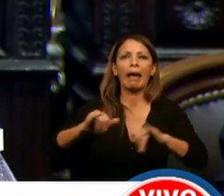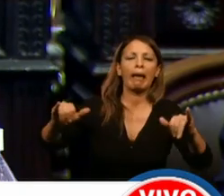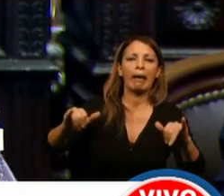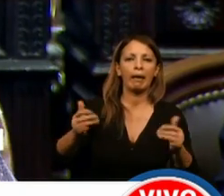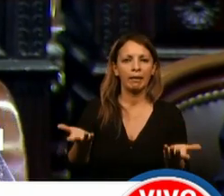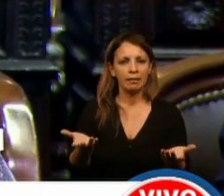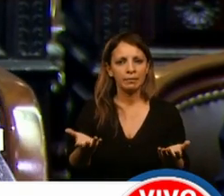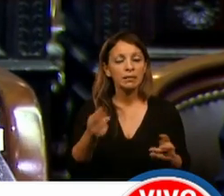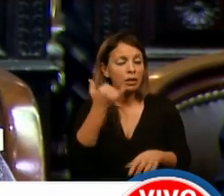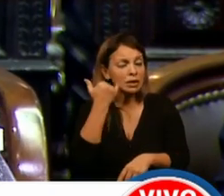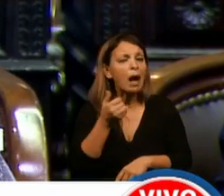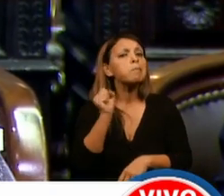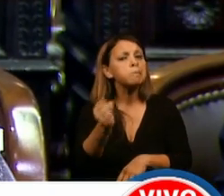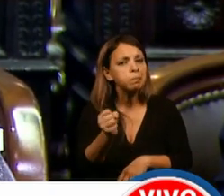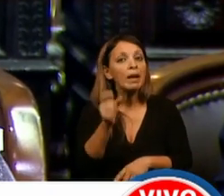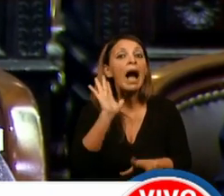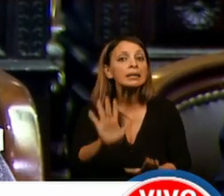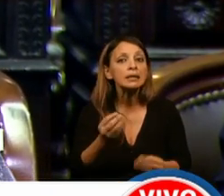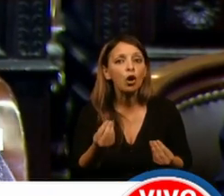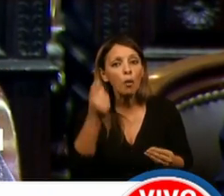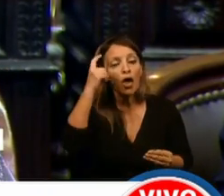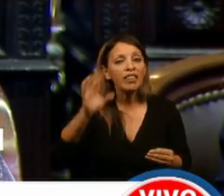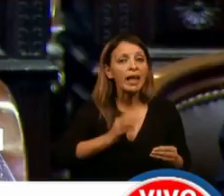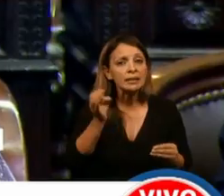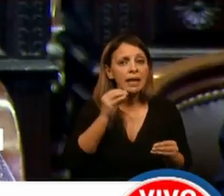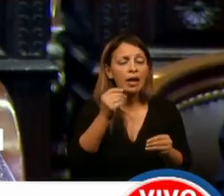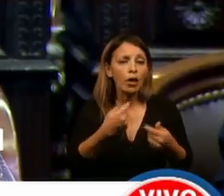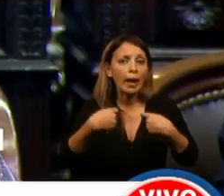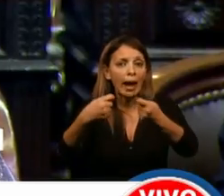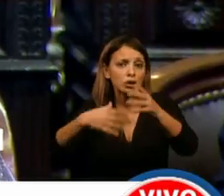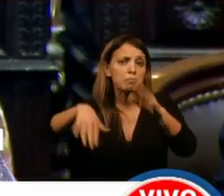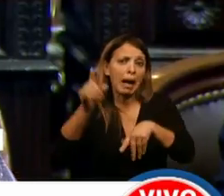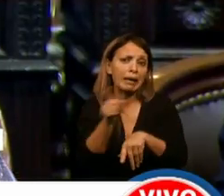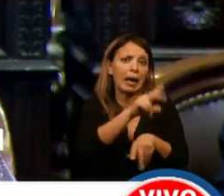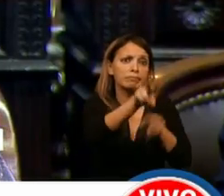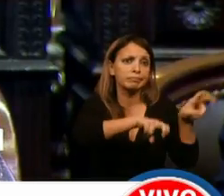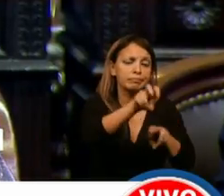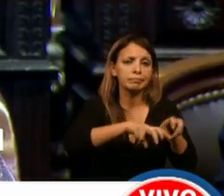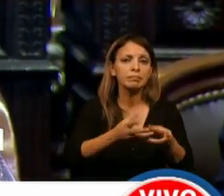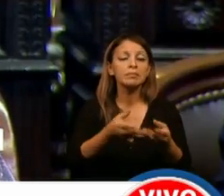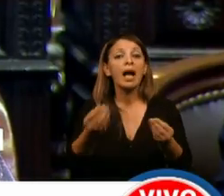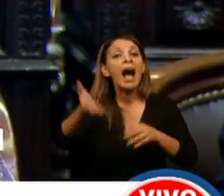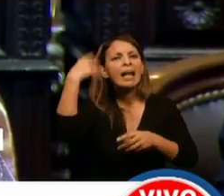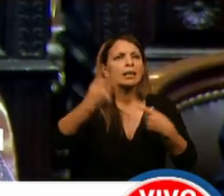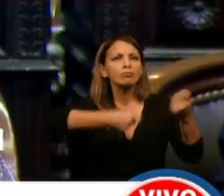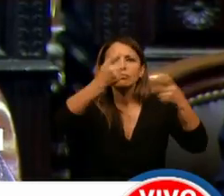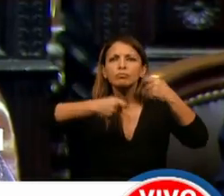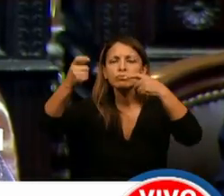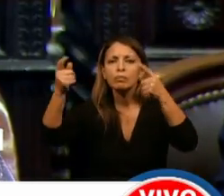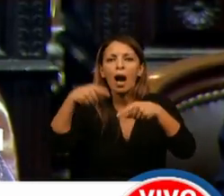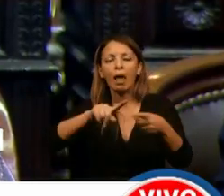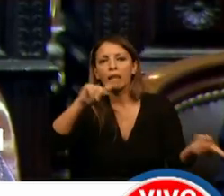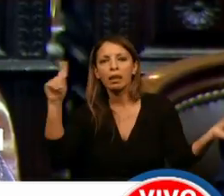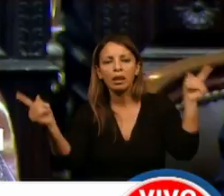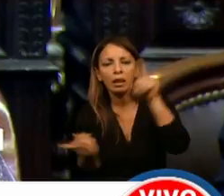y nos comimos 10 años de superávit fiscal y pasamos exportar en la balanza comercial tener una